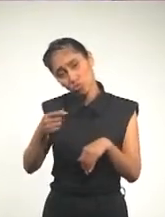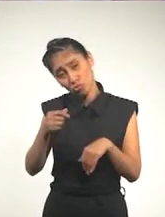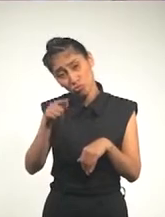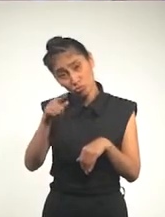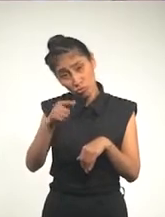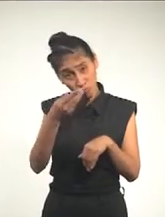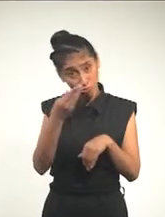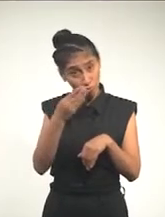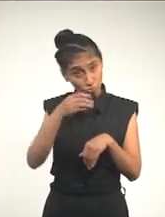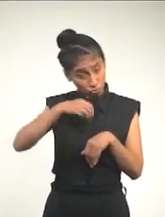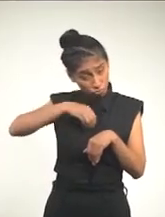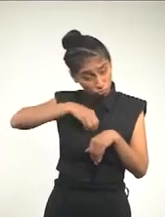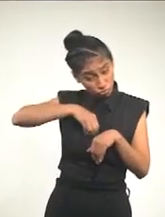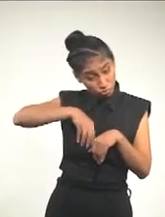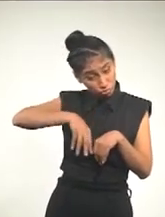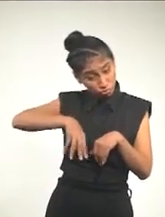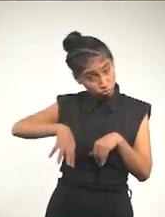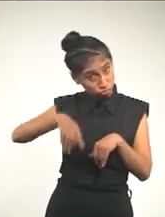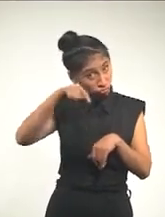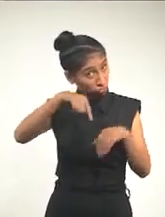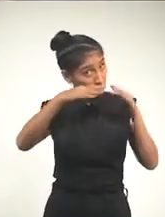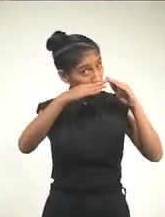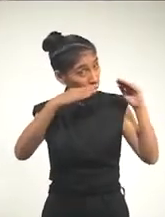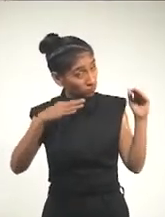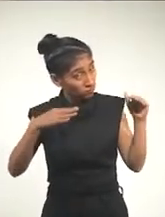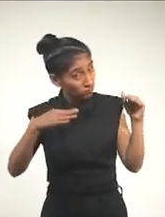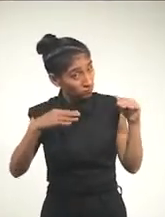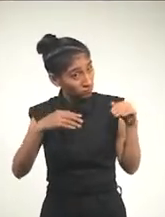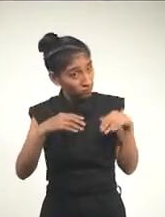Chancay, ¿te orinaste anoche dentro de la casa?